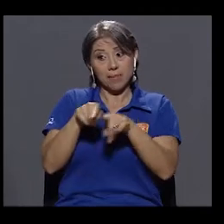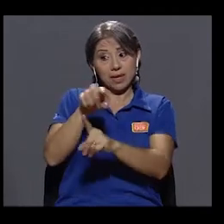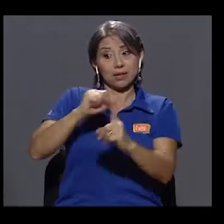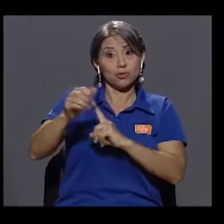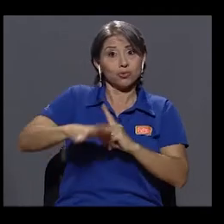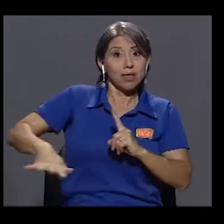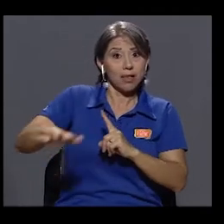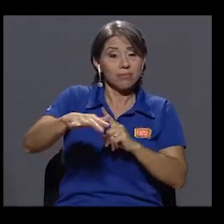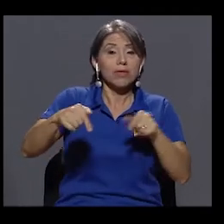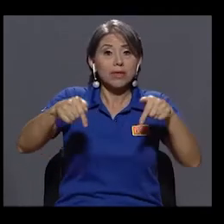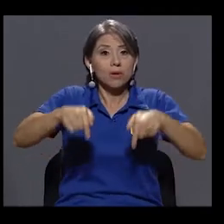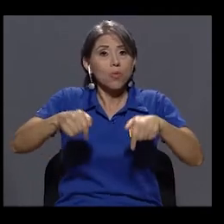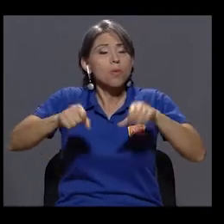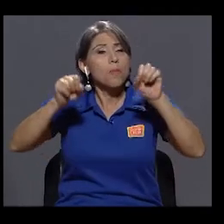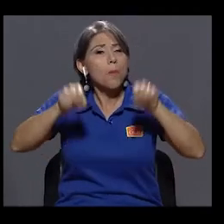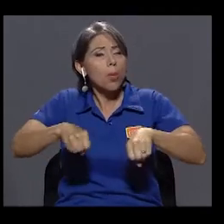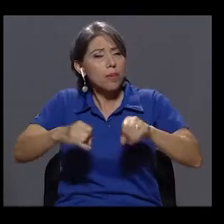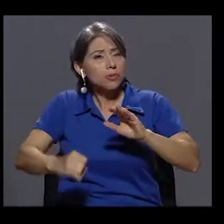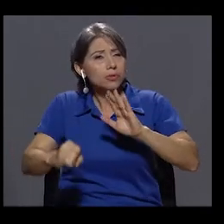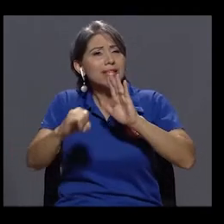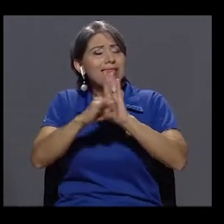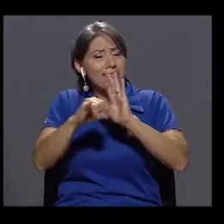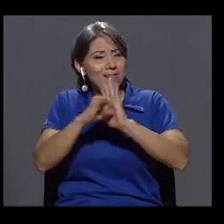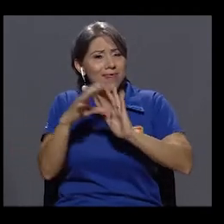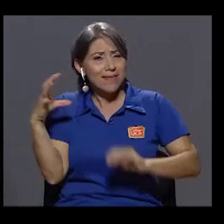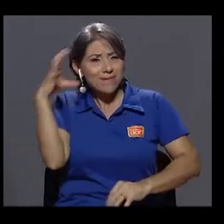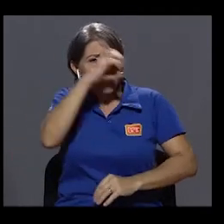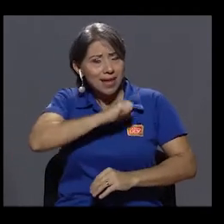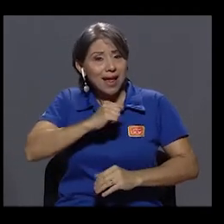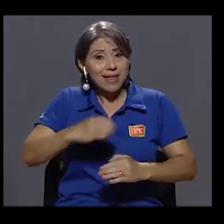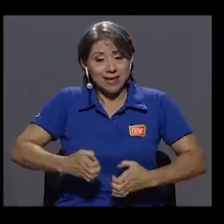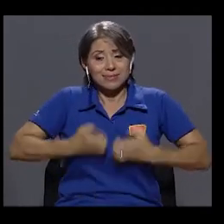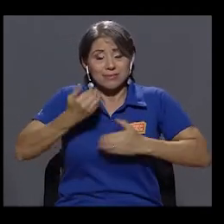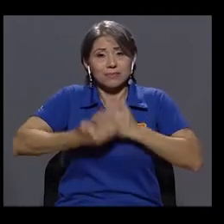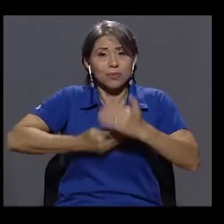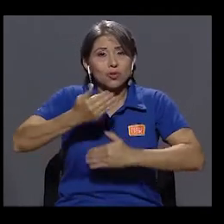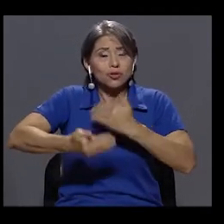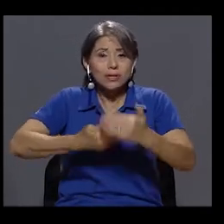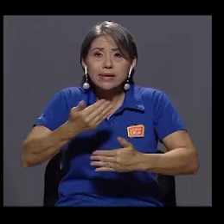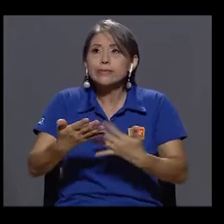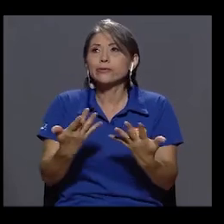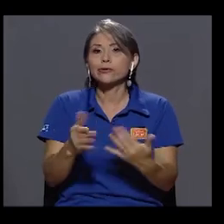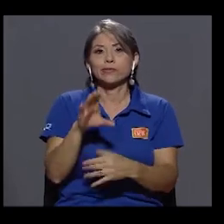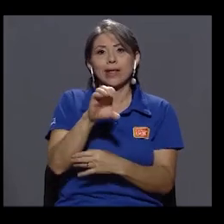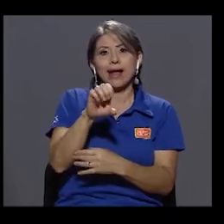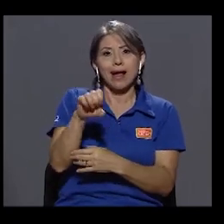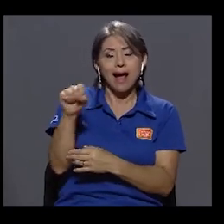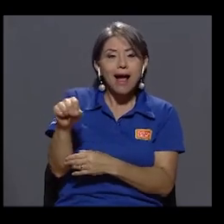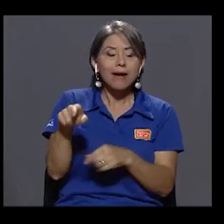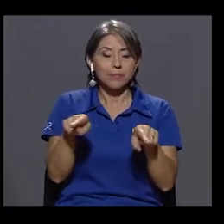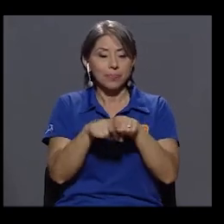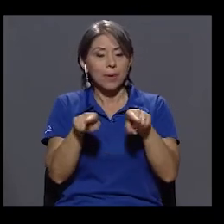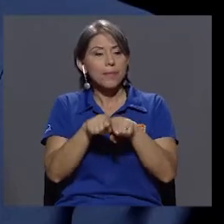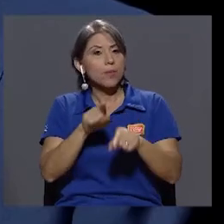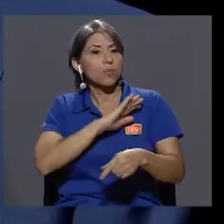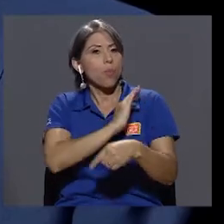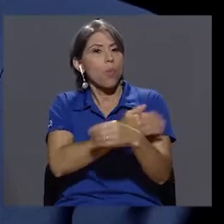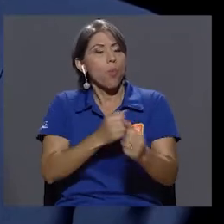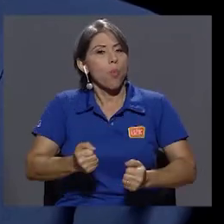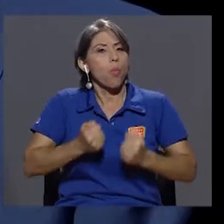de que hoy podemos identificar que existen procesos deficitarios en la caja existen también el ejecutivo